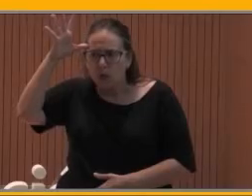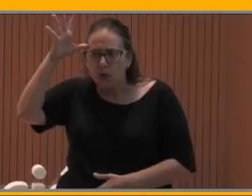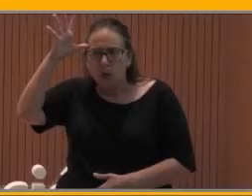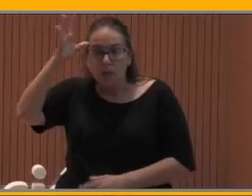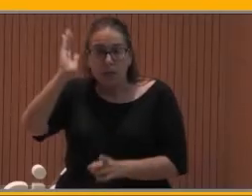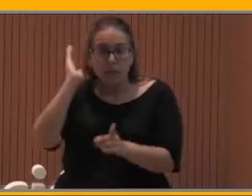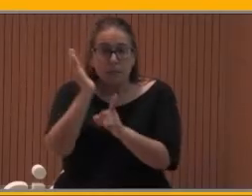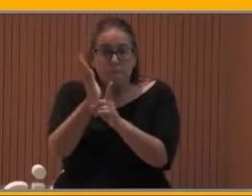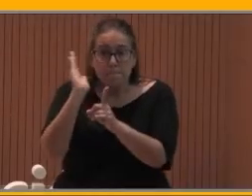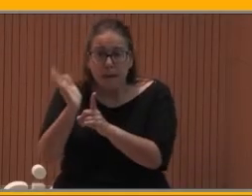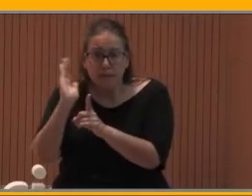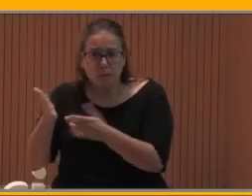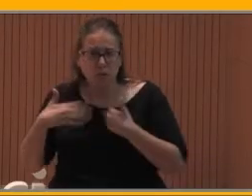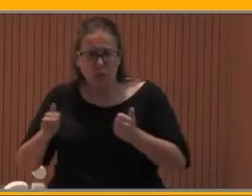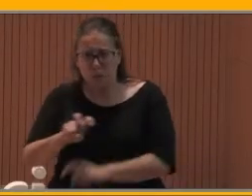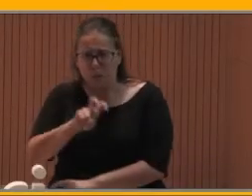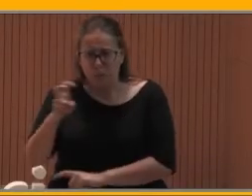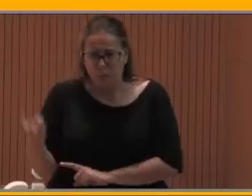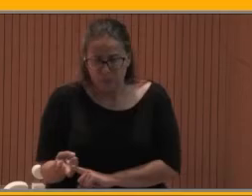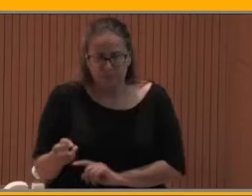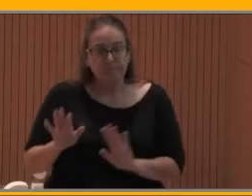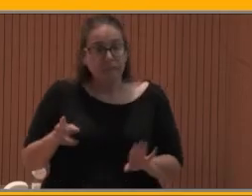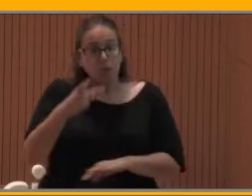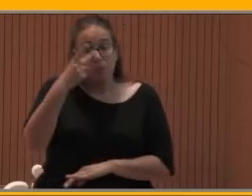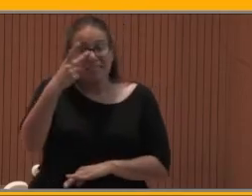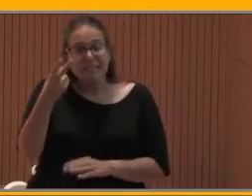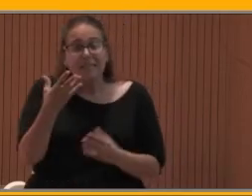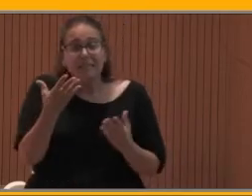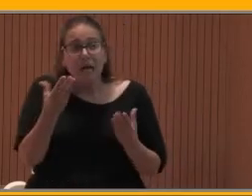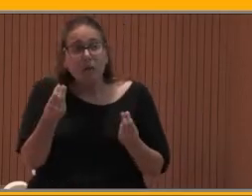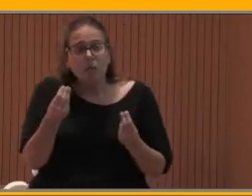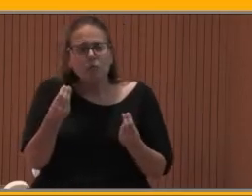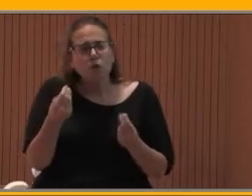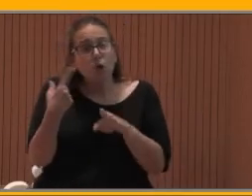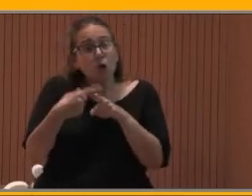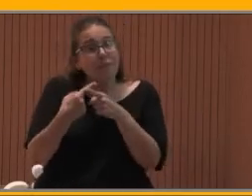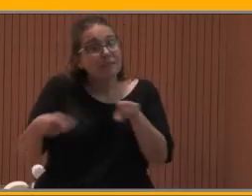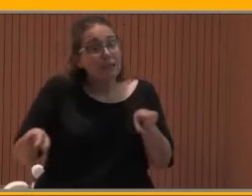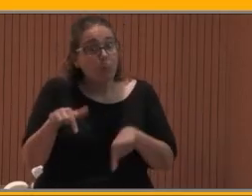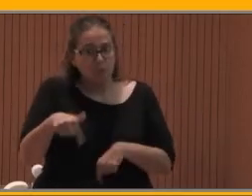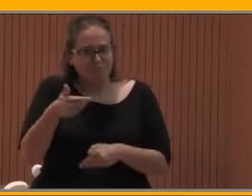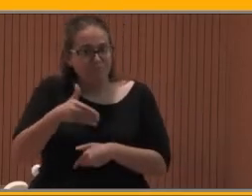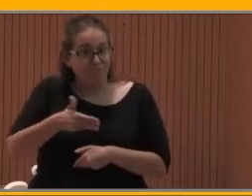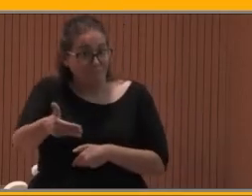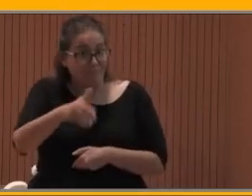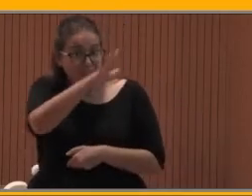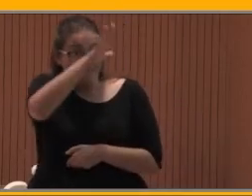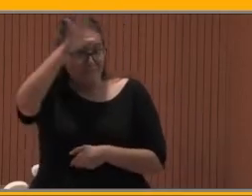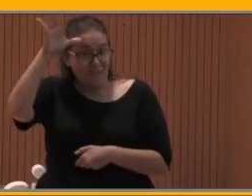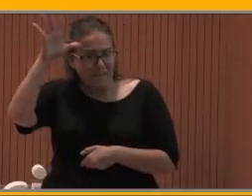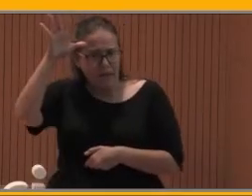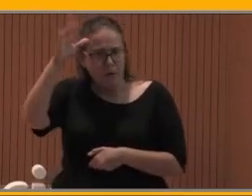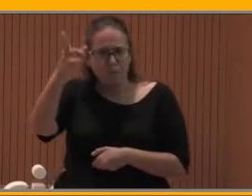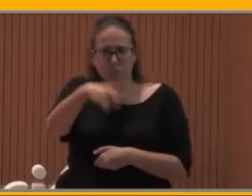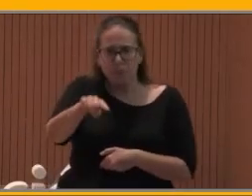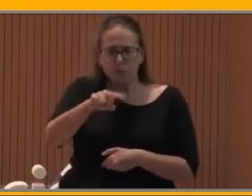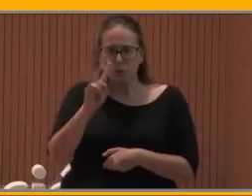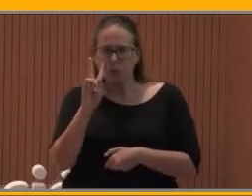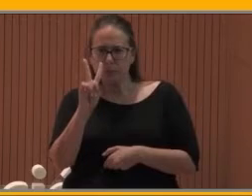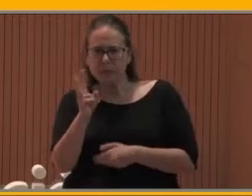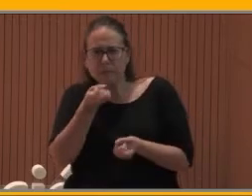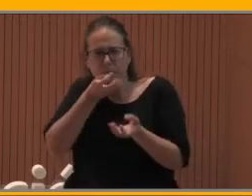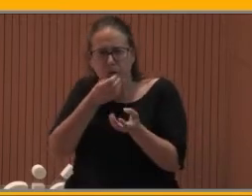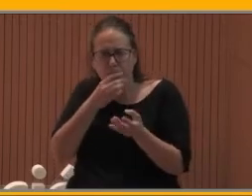de impactos en salud. Pero me interesa mucho que distingamos una cosa, porque este verano en los medios vais a recibir algunas informaciones